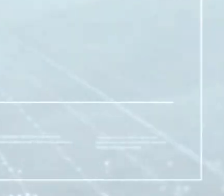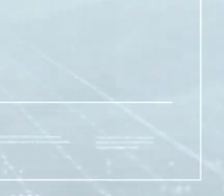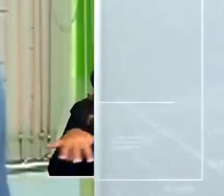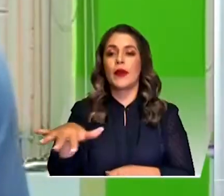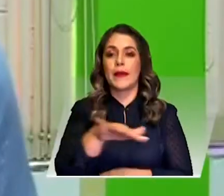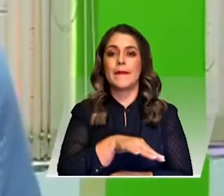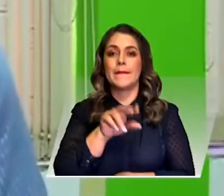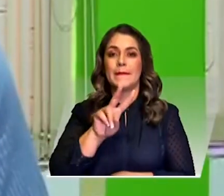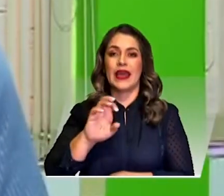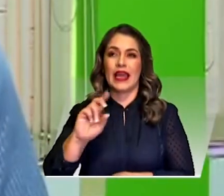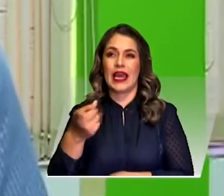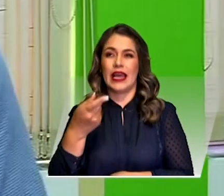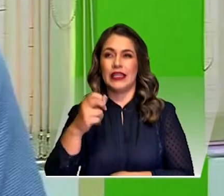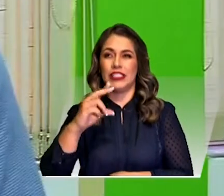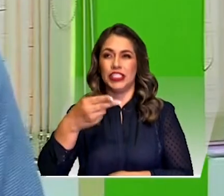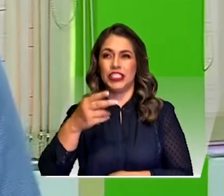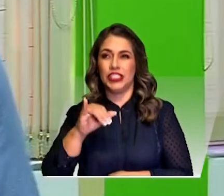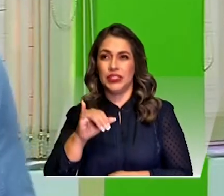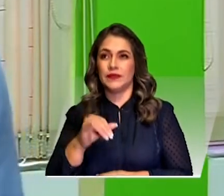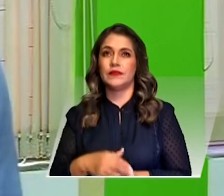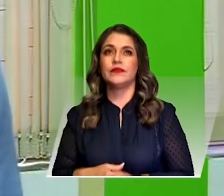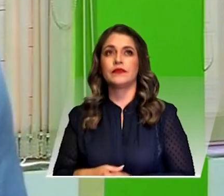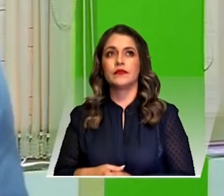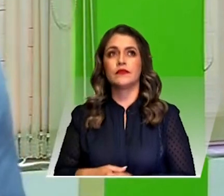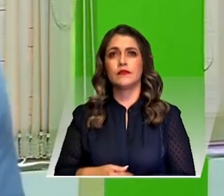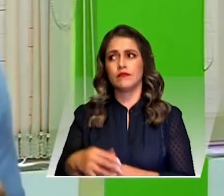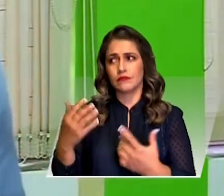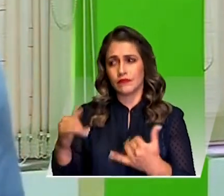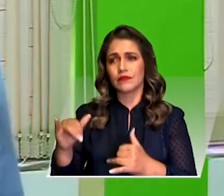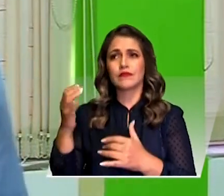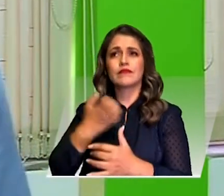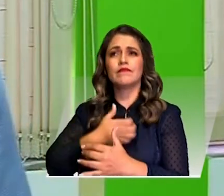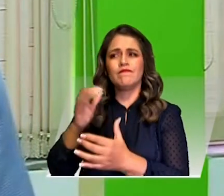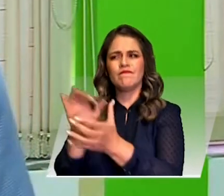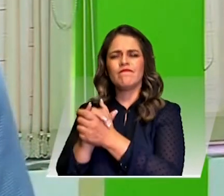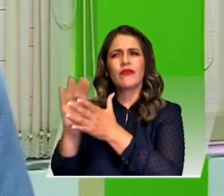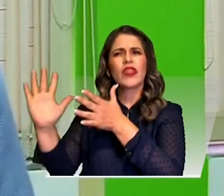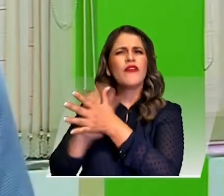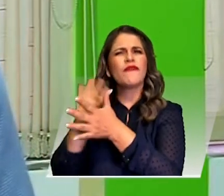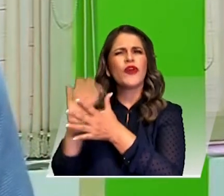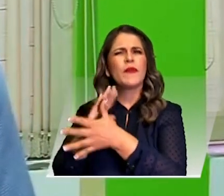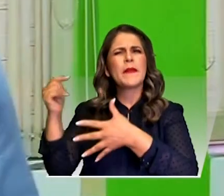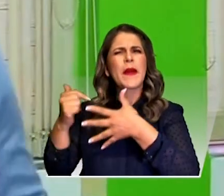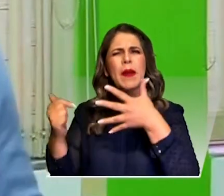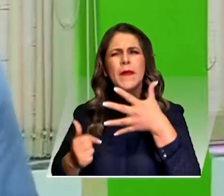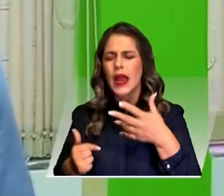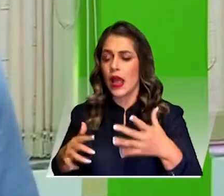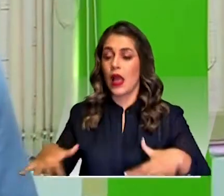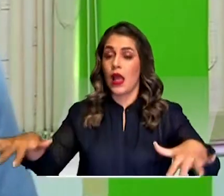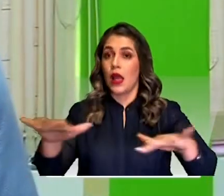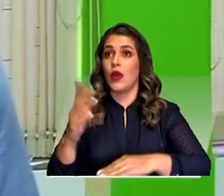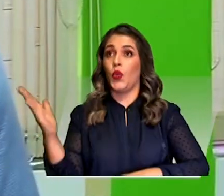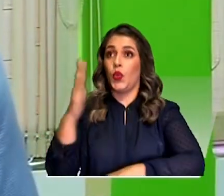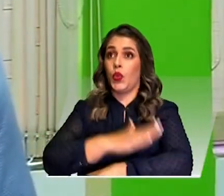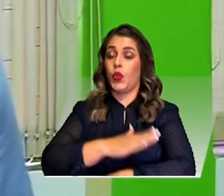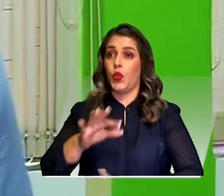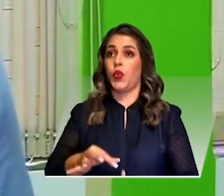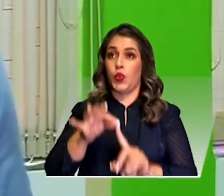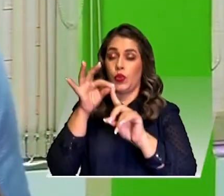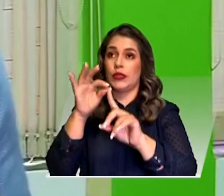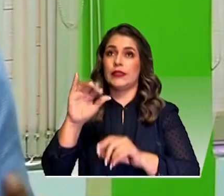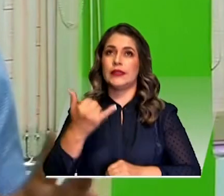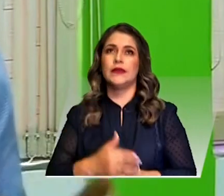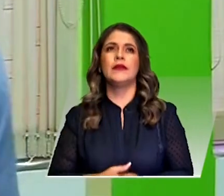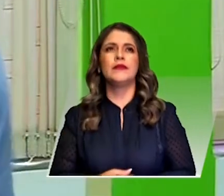vegachí estamos en compañía del alcalde de lilo acevedo para hacer un importante balance de lo que ha sido esta jornada hoy aquí en el nordeste de antioquia